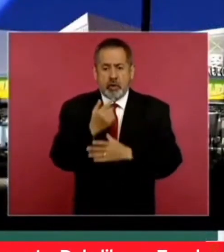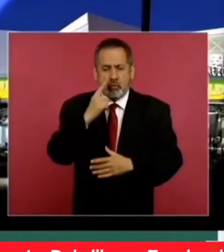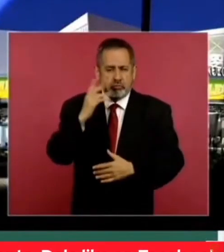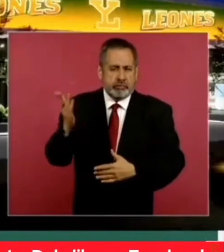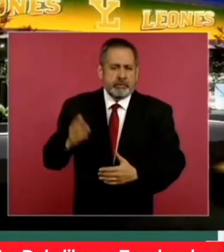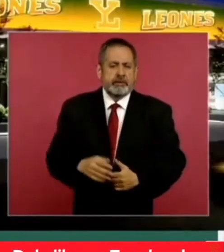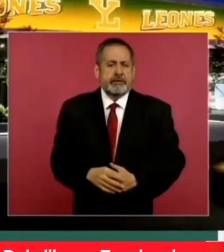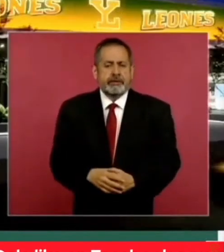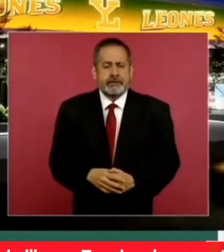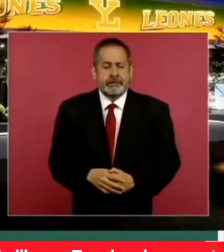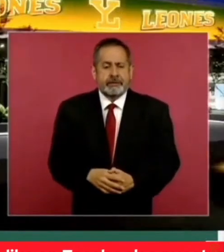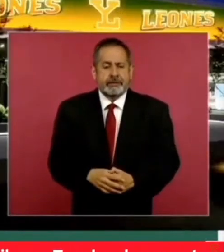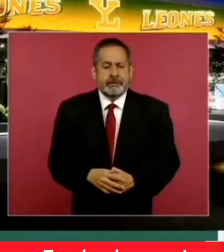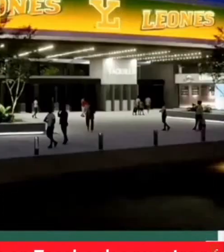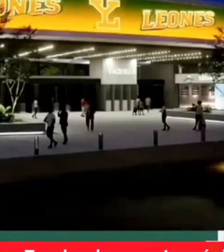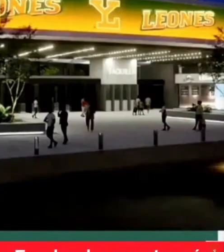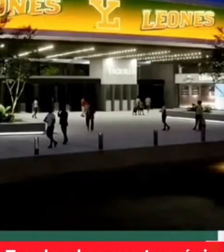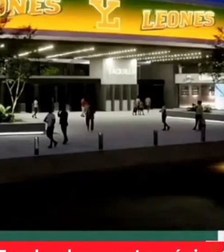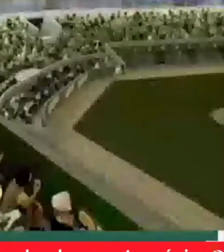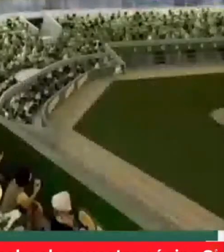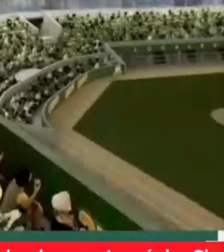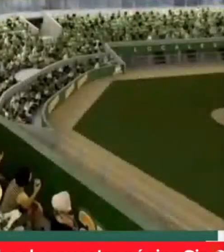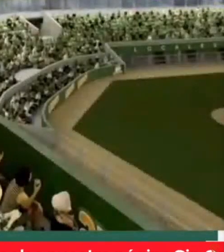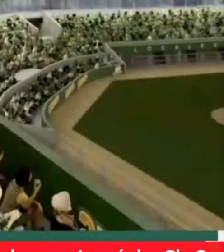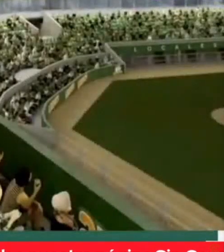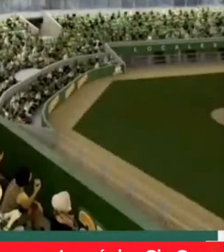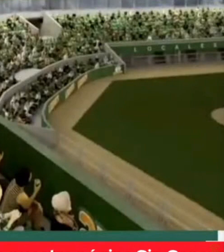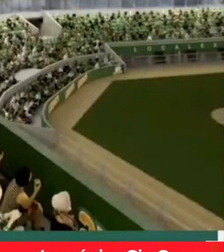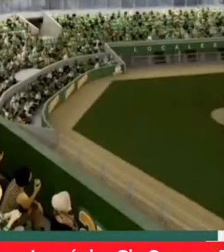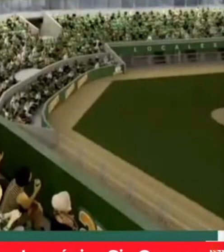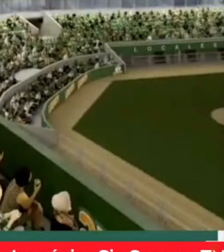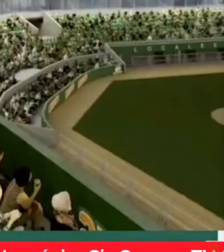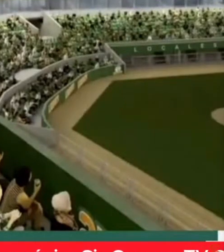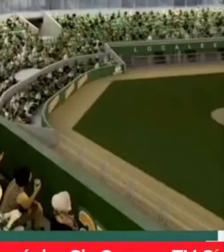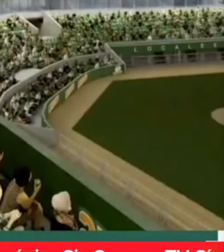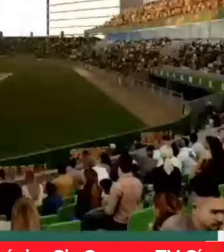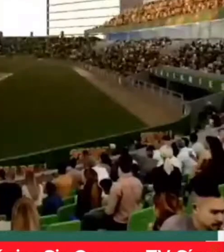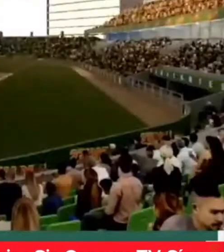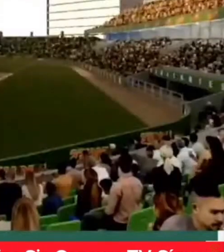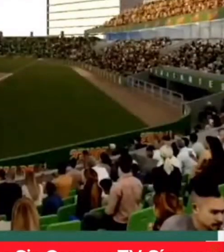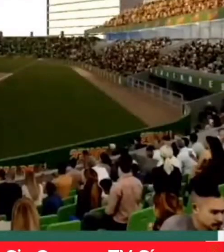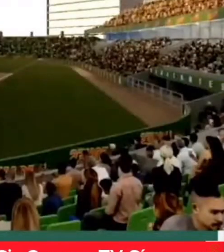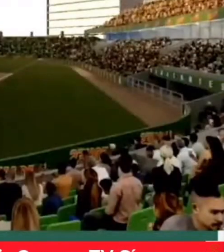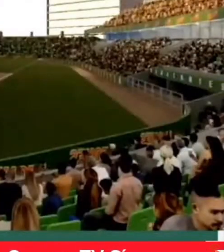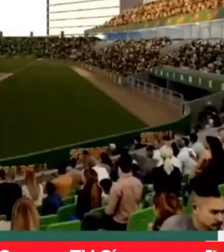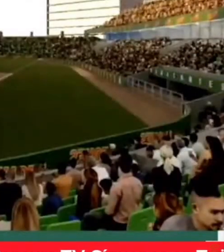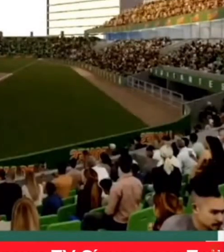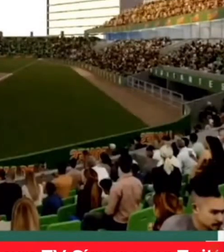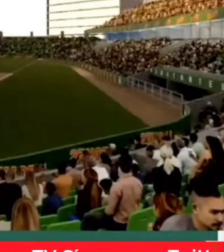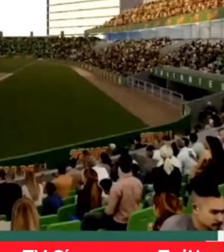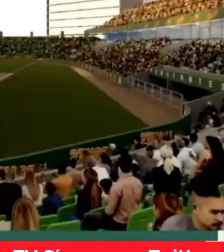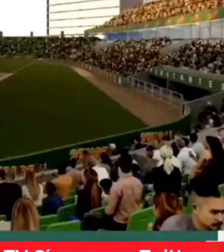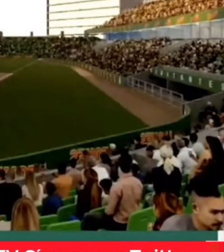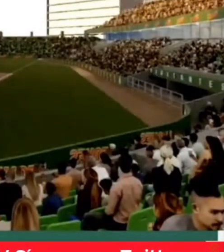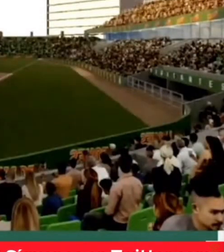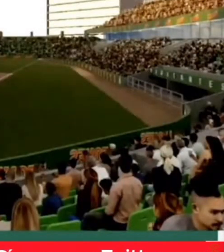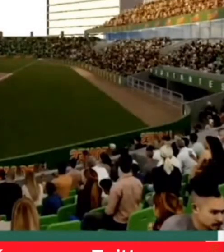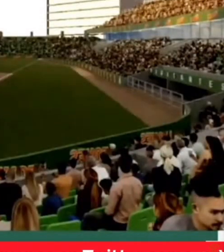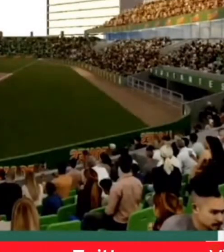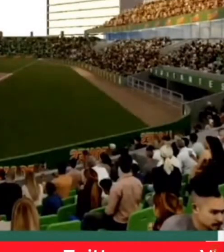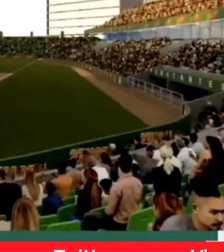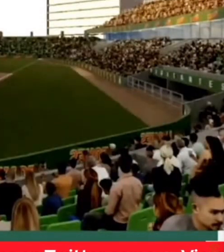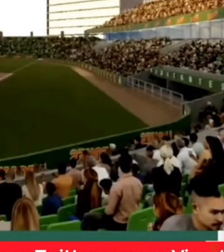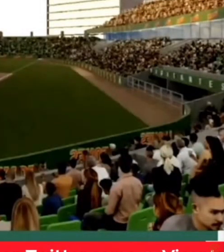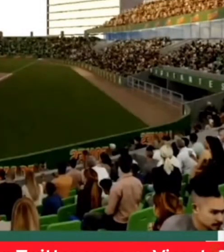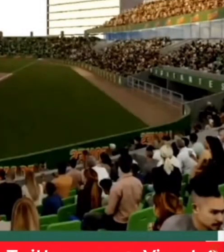comerciales y amenidades. Y aquí lo que se espera, señor presidente, como usted lo ha instruido, es que cuando se termine el Parque de la Plancha, el equipo de la Secretaría de